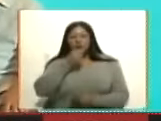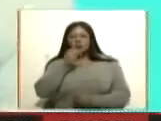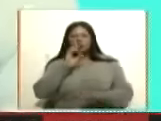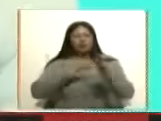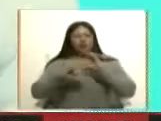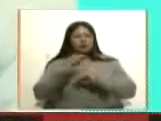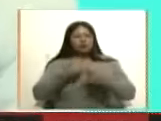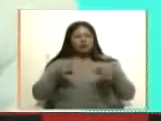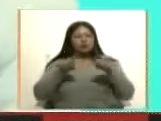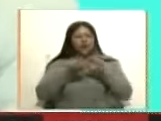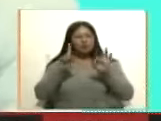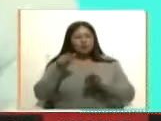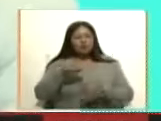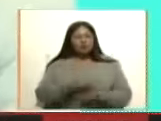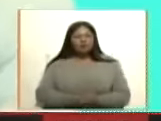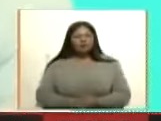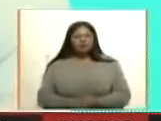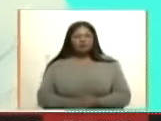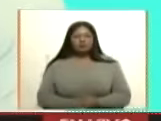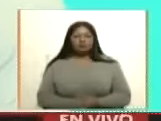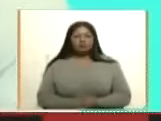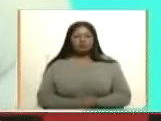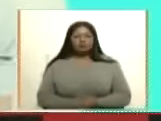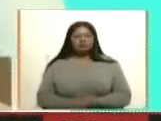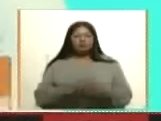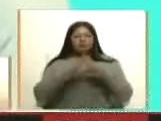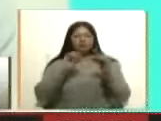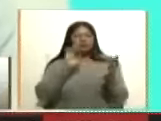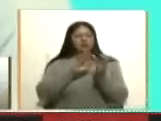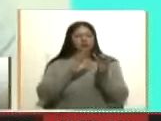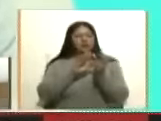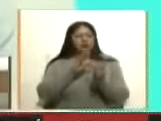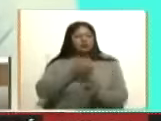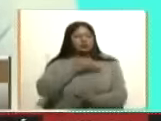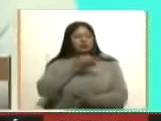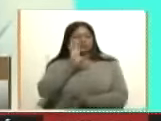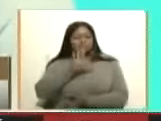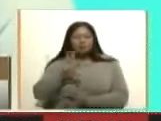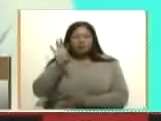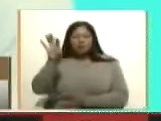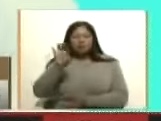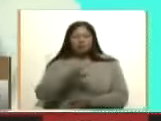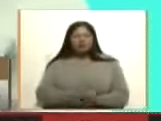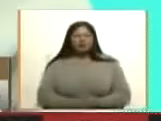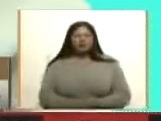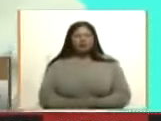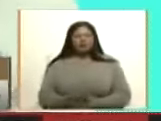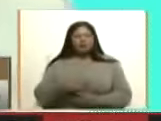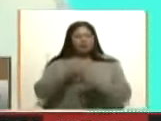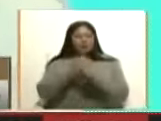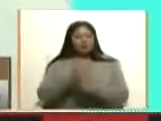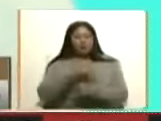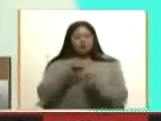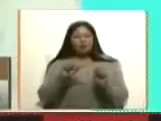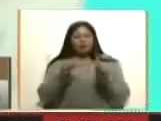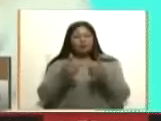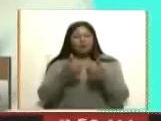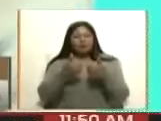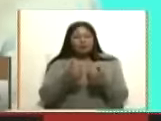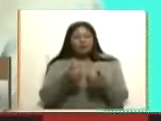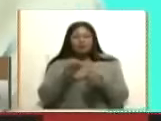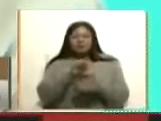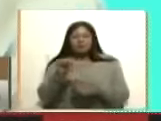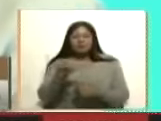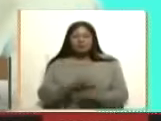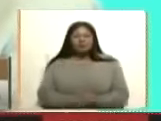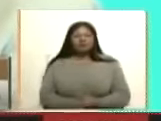comunicación todas las a través de todas las redes sociales a todo el país Espero que tengan un feliz inicio de semana un